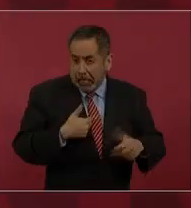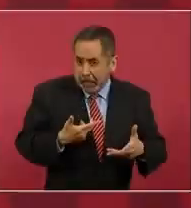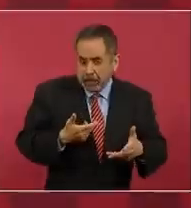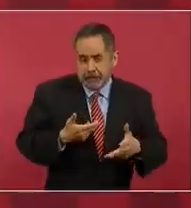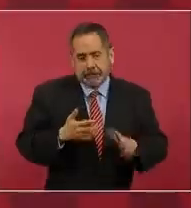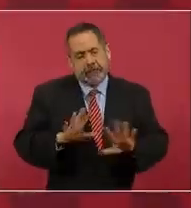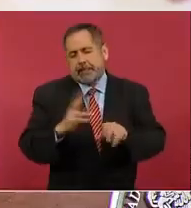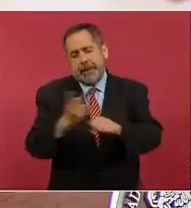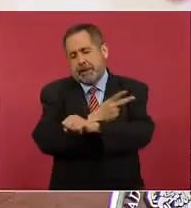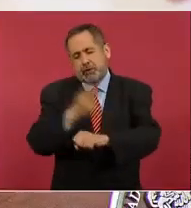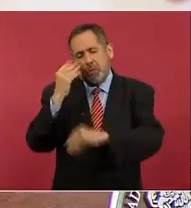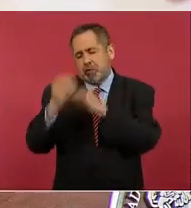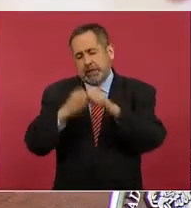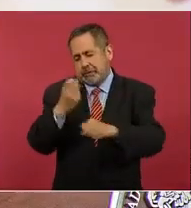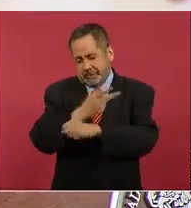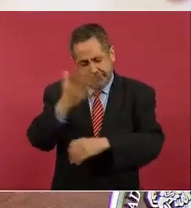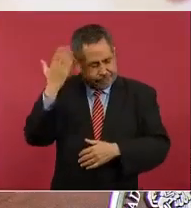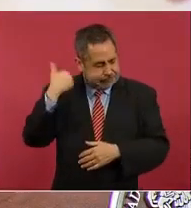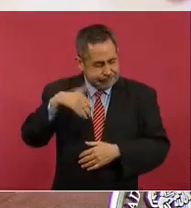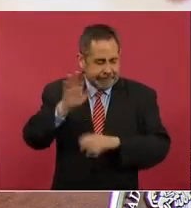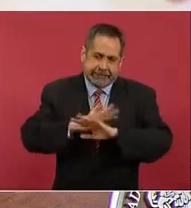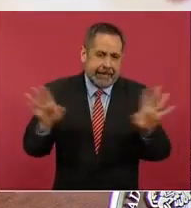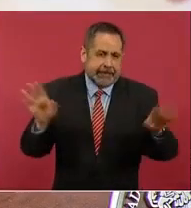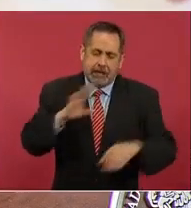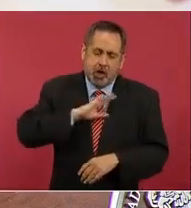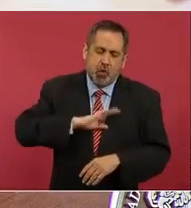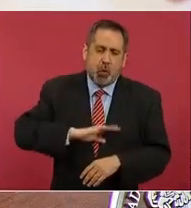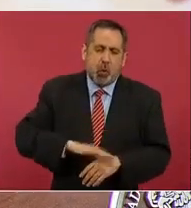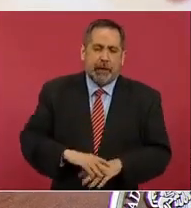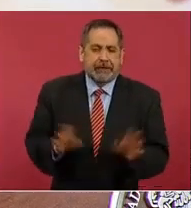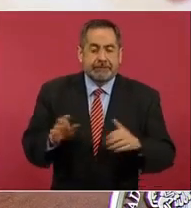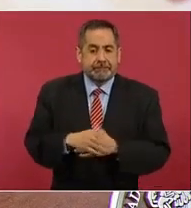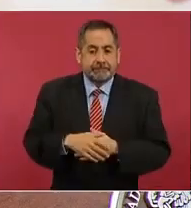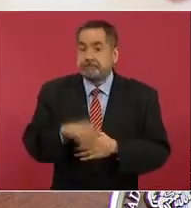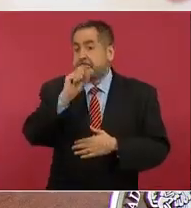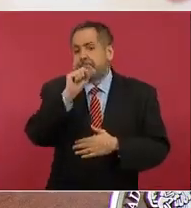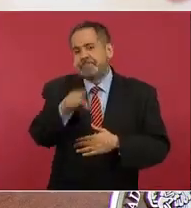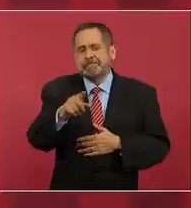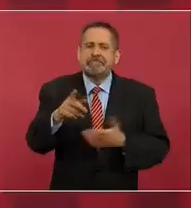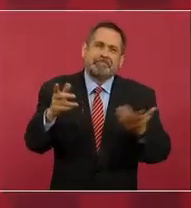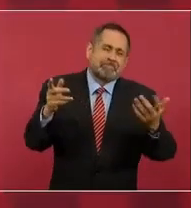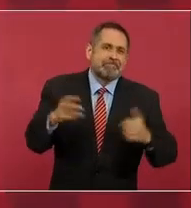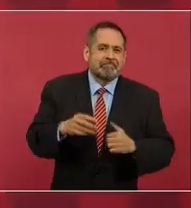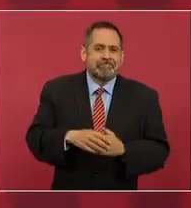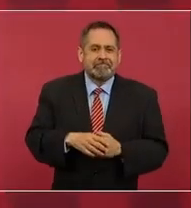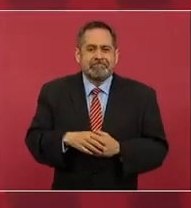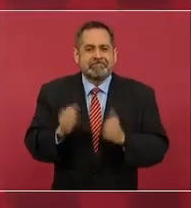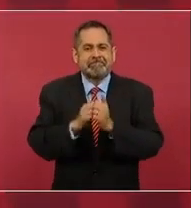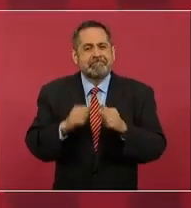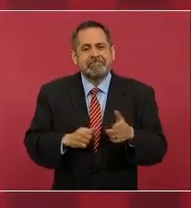ya pasó mucho tiempo de eso, porque también tuvo que ver